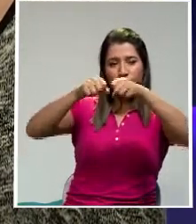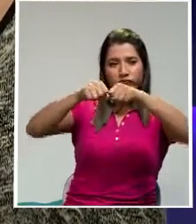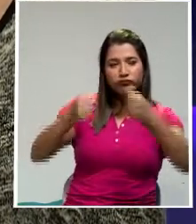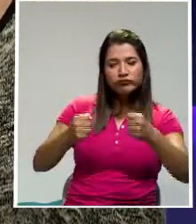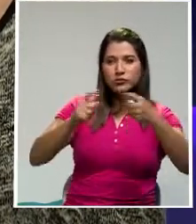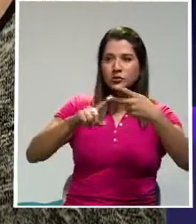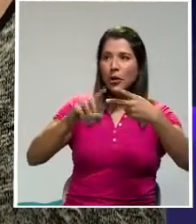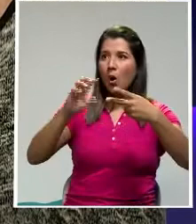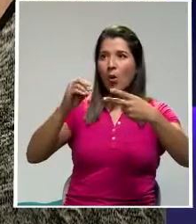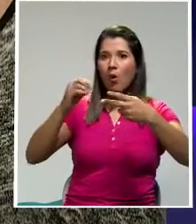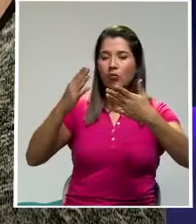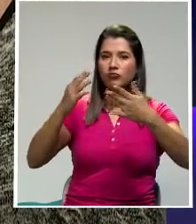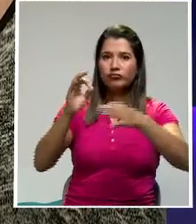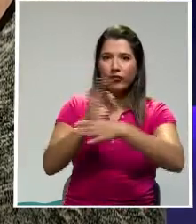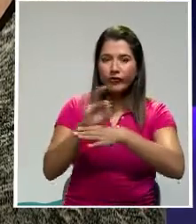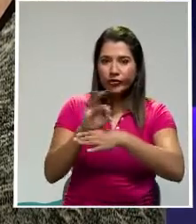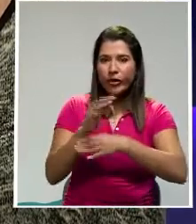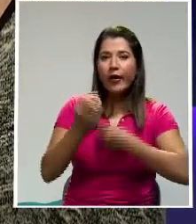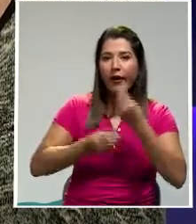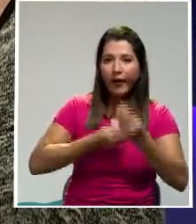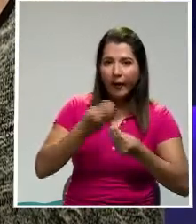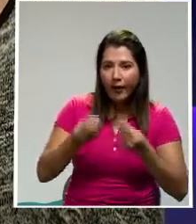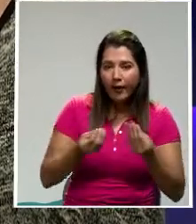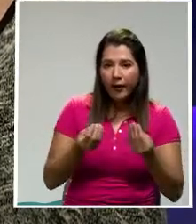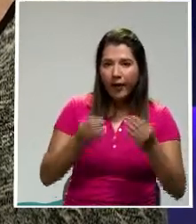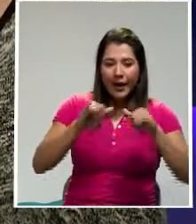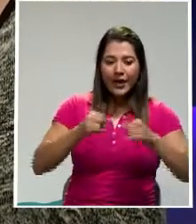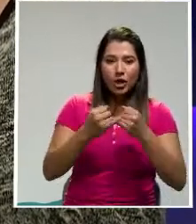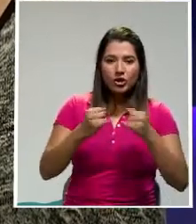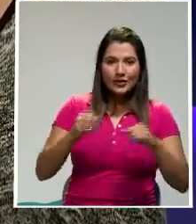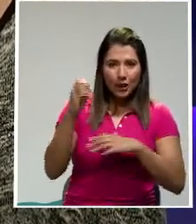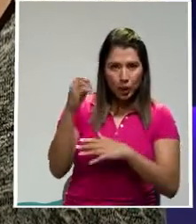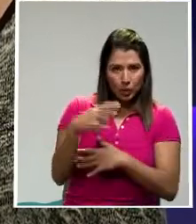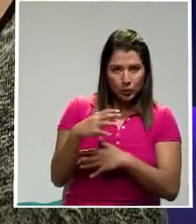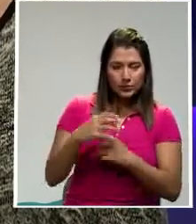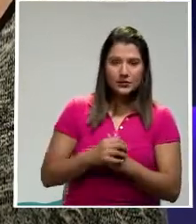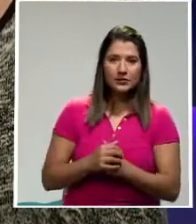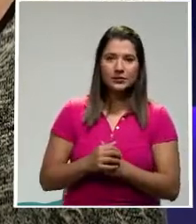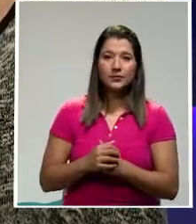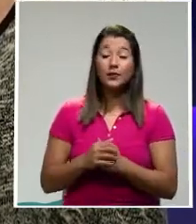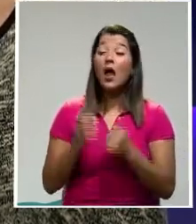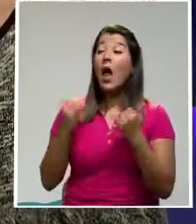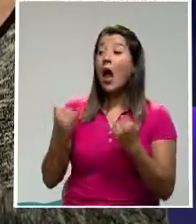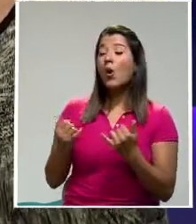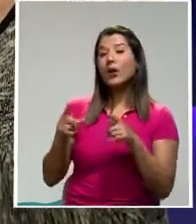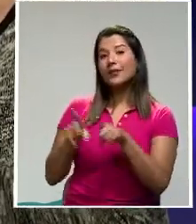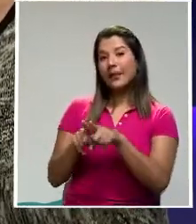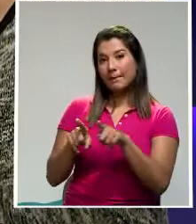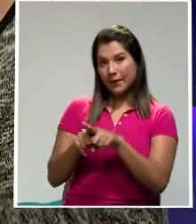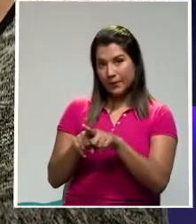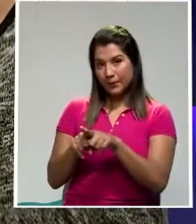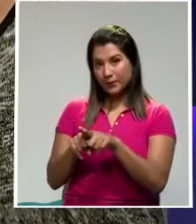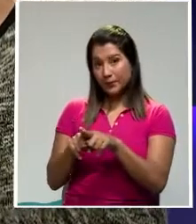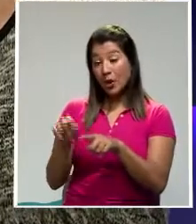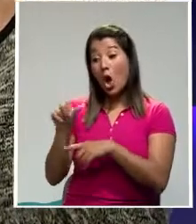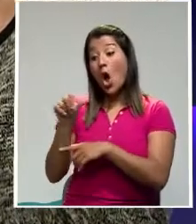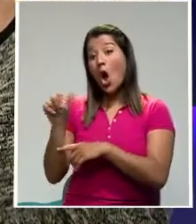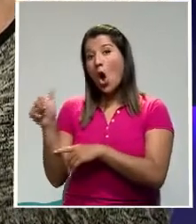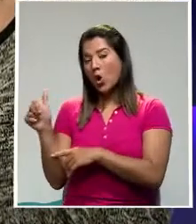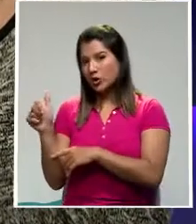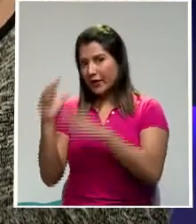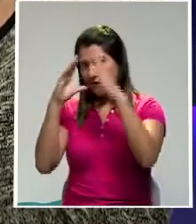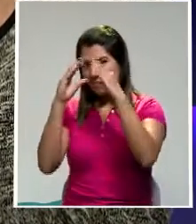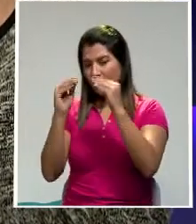la torre eólica, me quedo sin electricidad. Ahora también, otro de los mitos